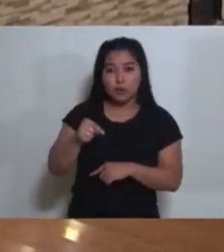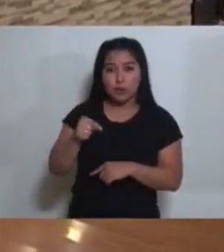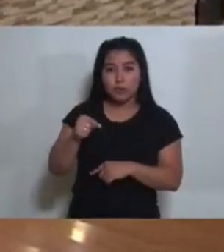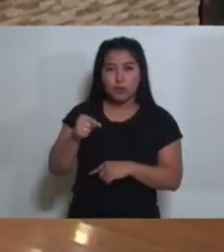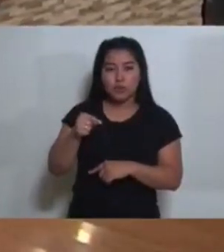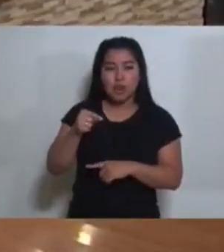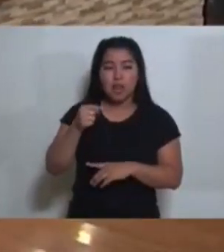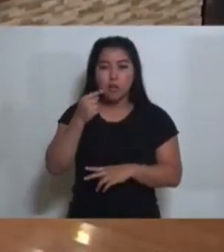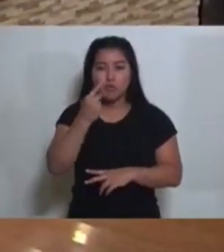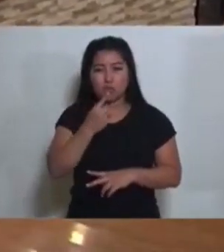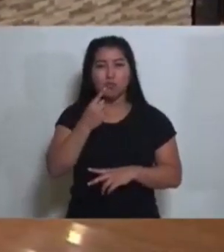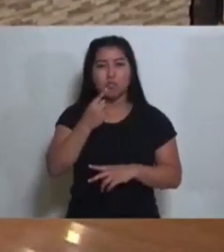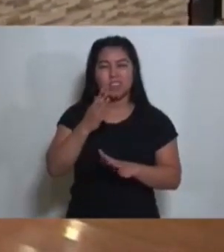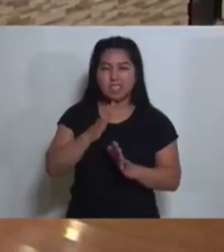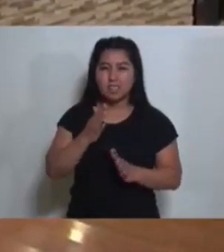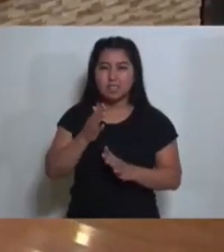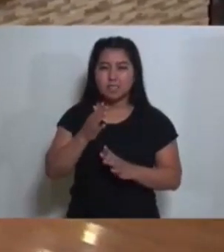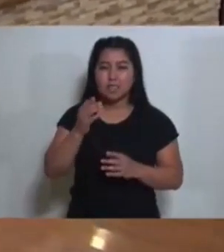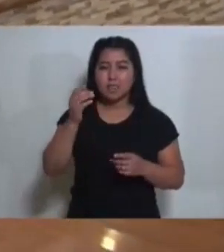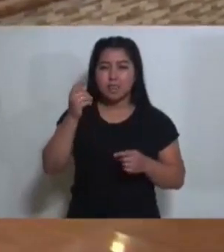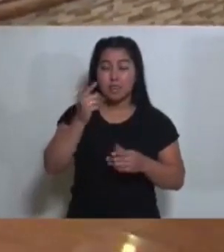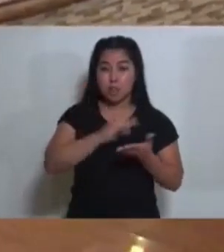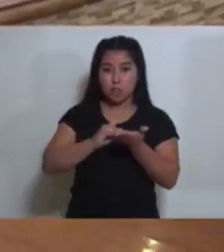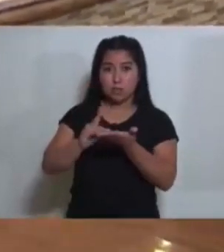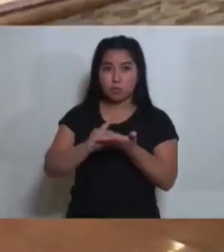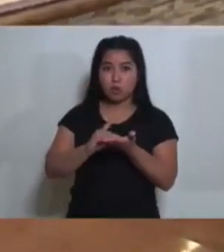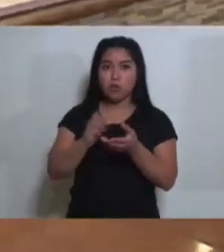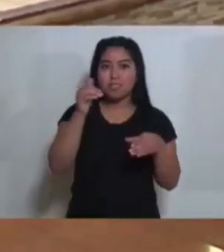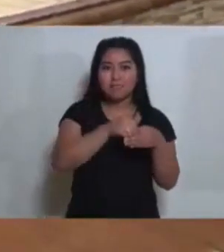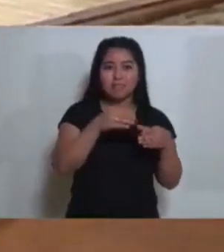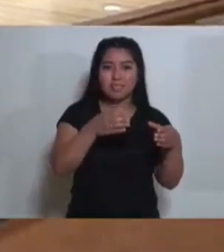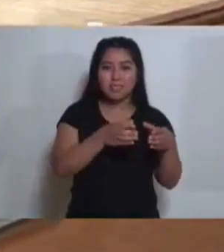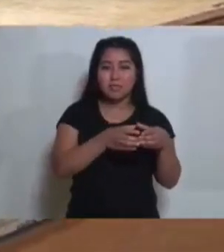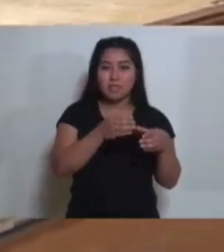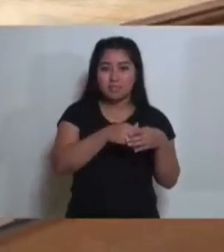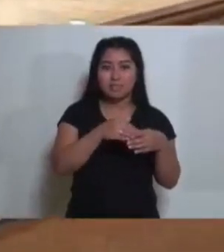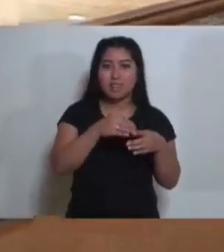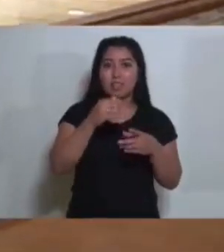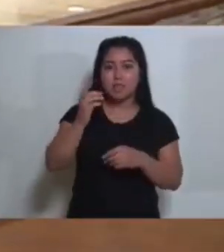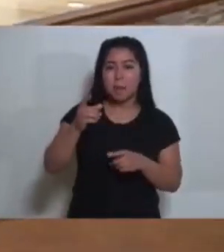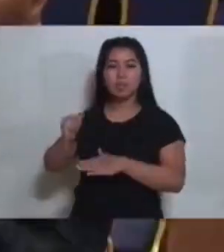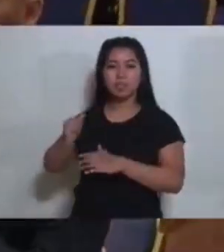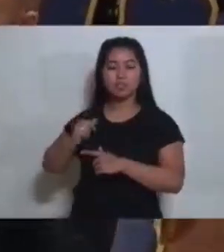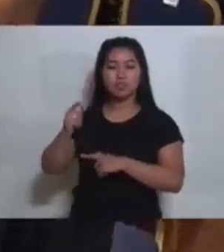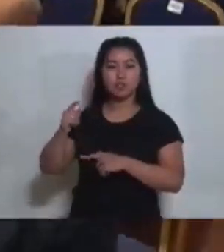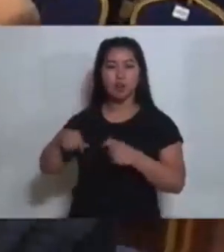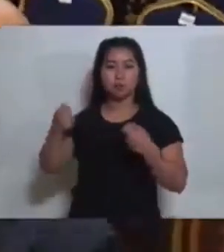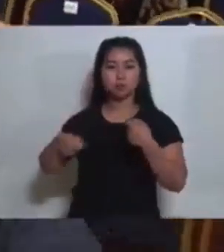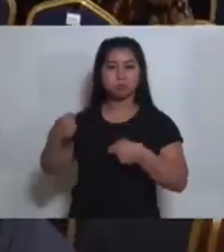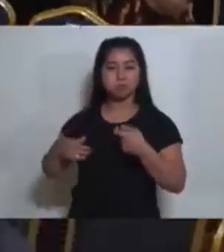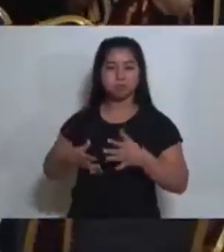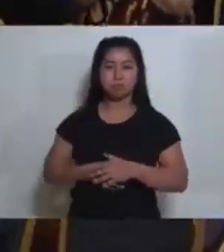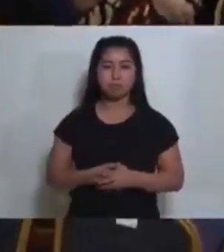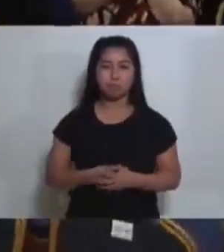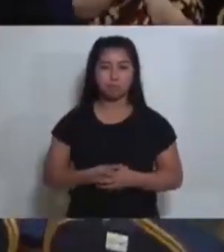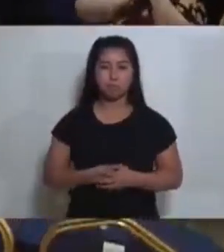a esta Cámara de Diputados que nos permitan realizar medidas de corrección del Estado. Pueblo